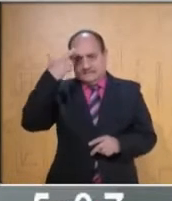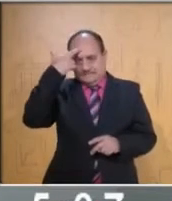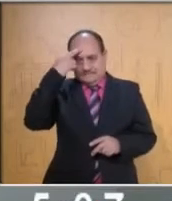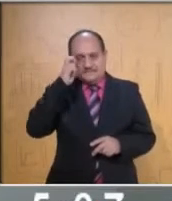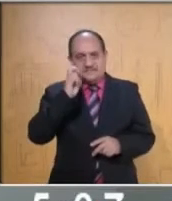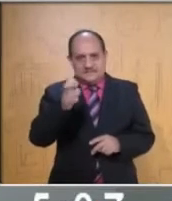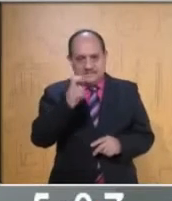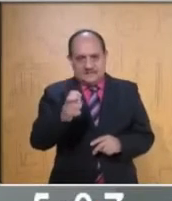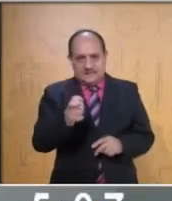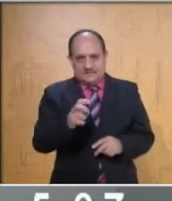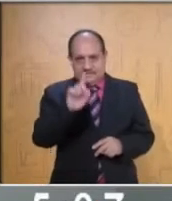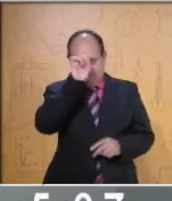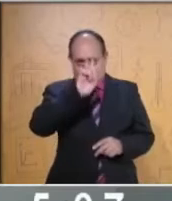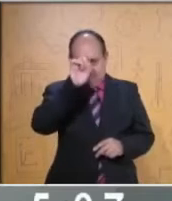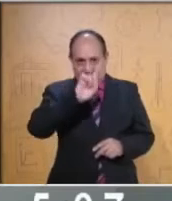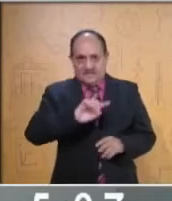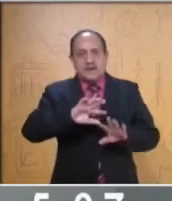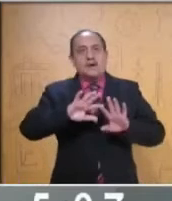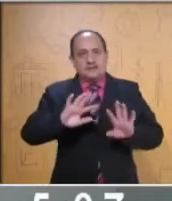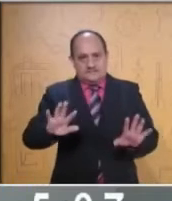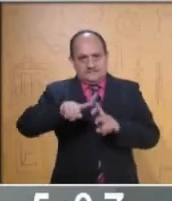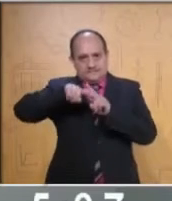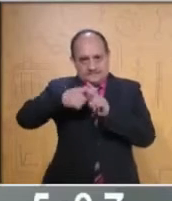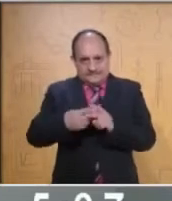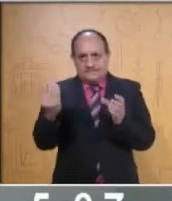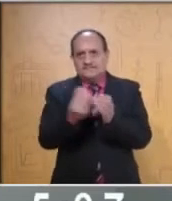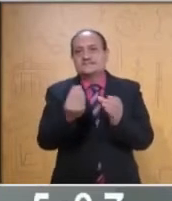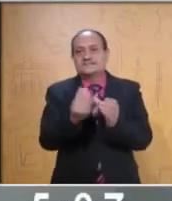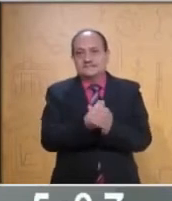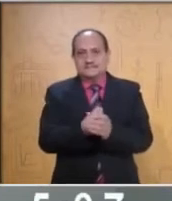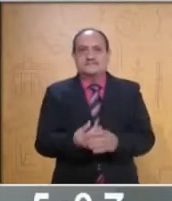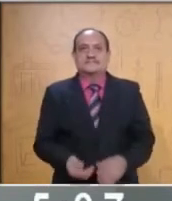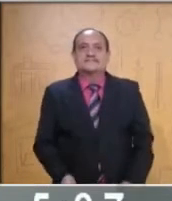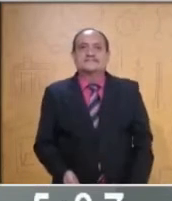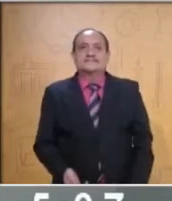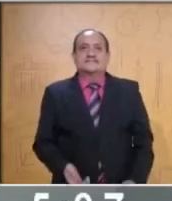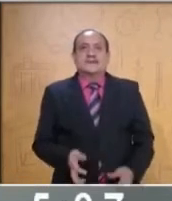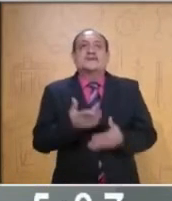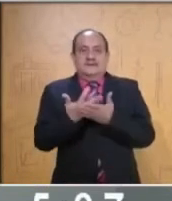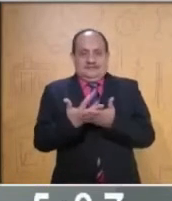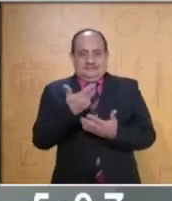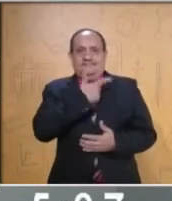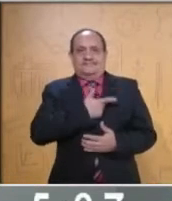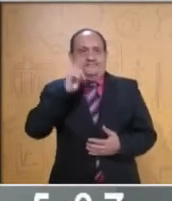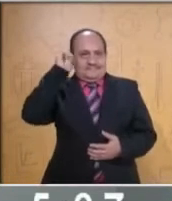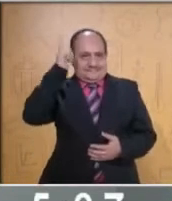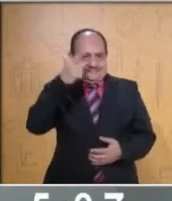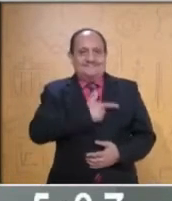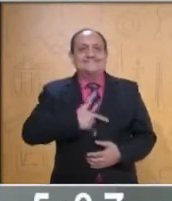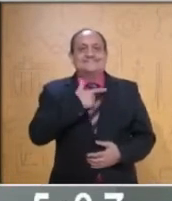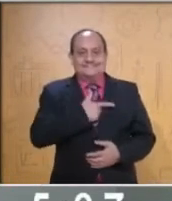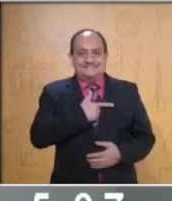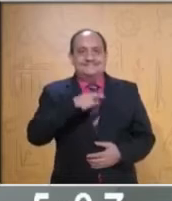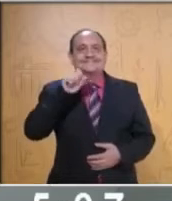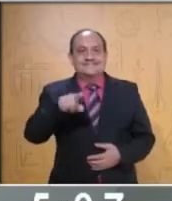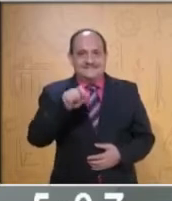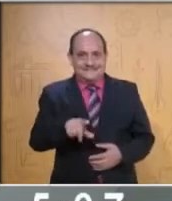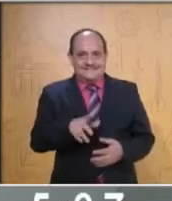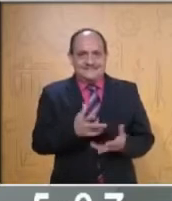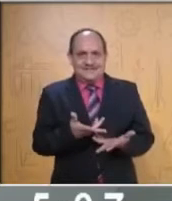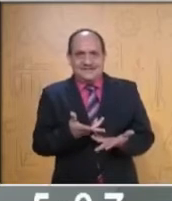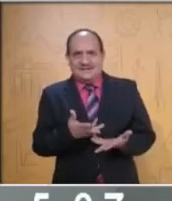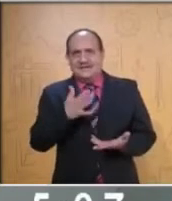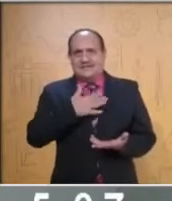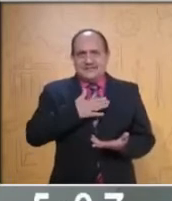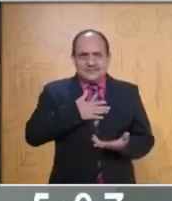medidas. Y vamos a entrar ahora sí directamente a nuestra clase, que espero que les guste. De igual manera, no es porque